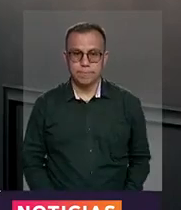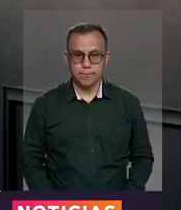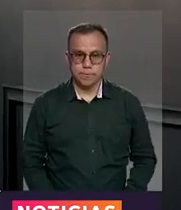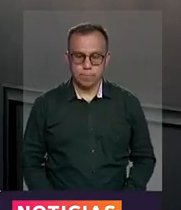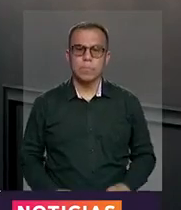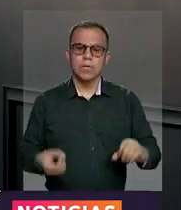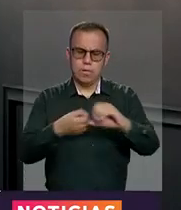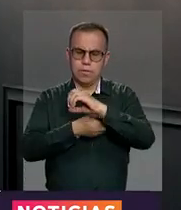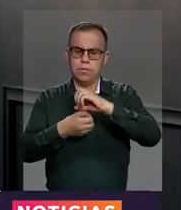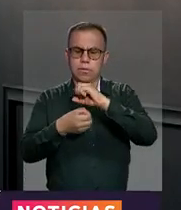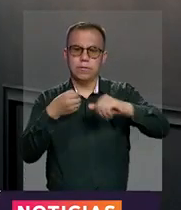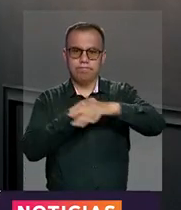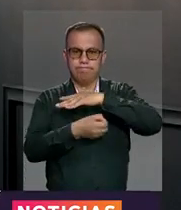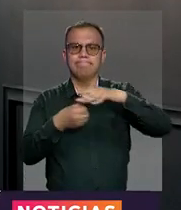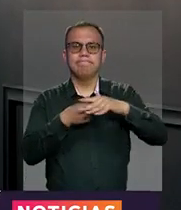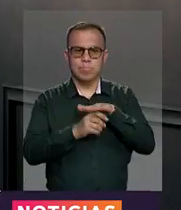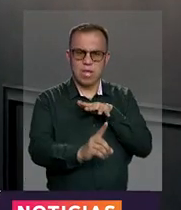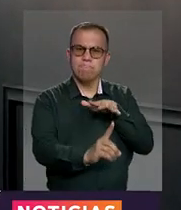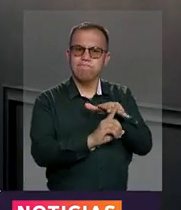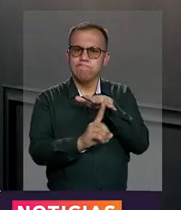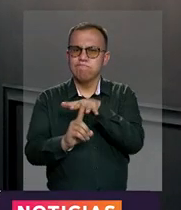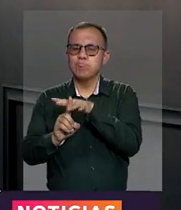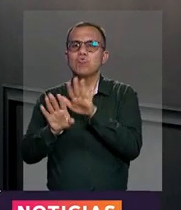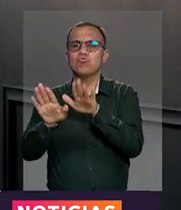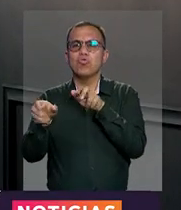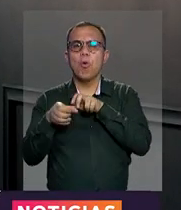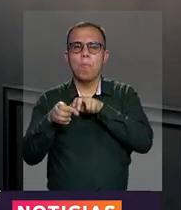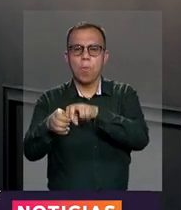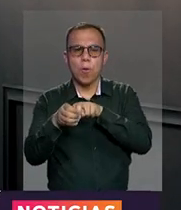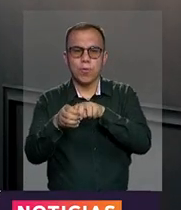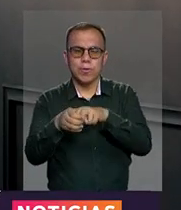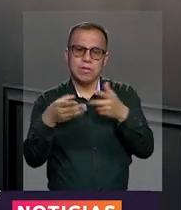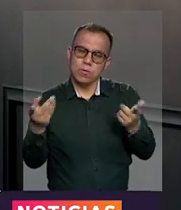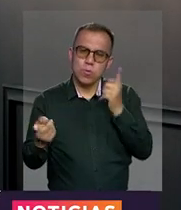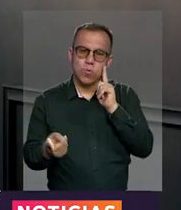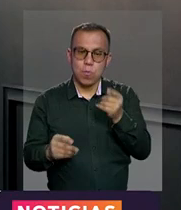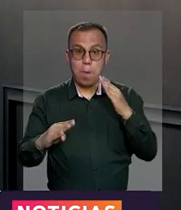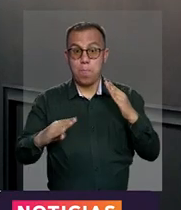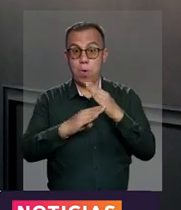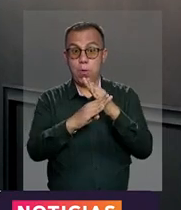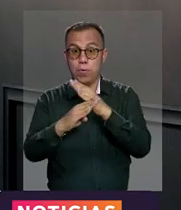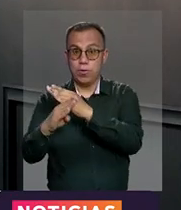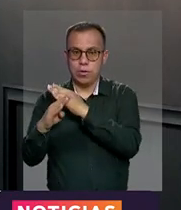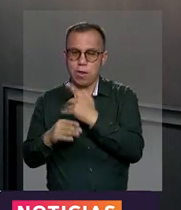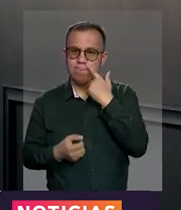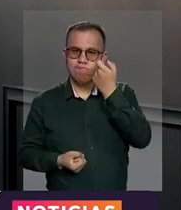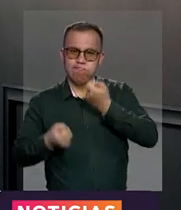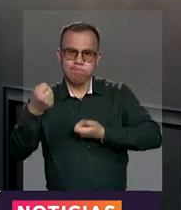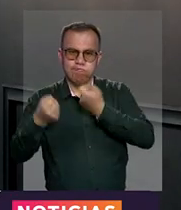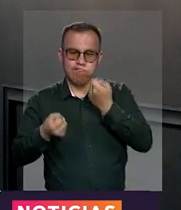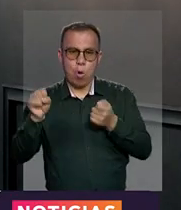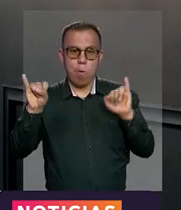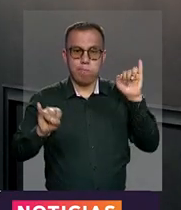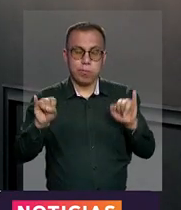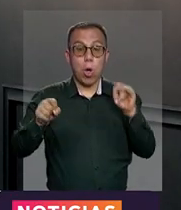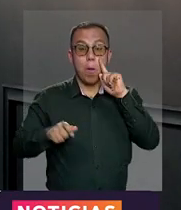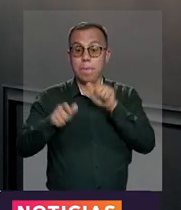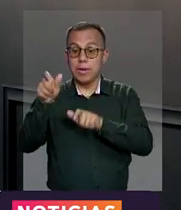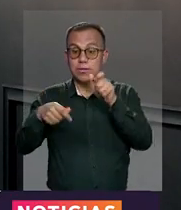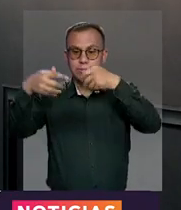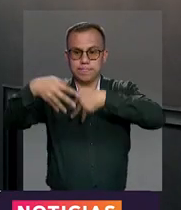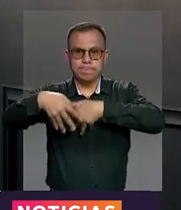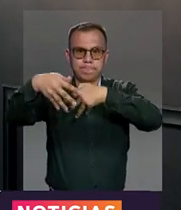Y Cundinamarca sigue presentando afectaciones en su movilidad por bloqueos y manifestaciones de camioneros y personas a pie. A esta hora,